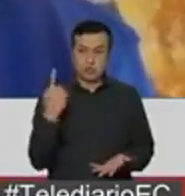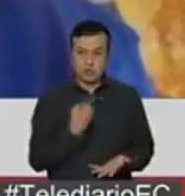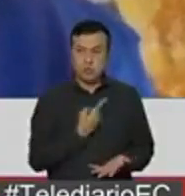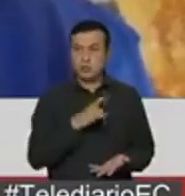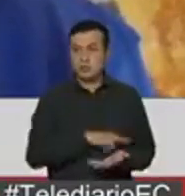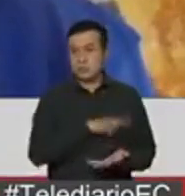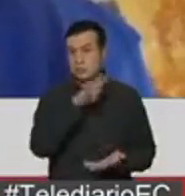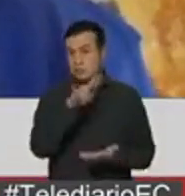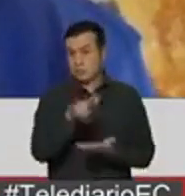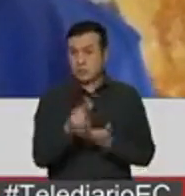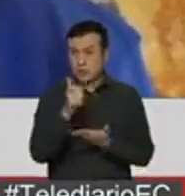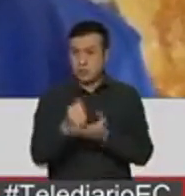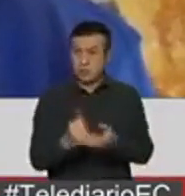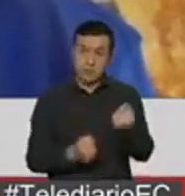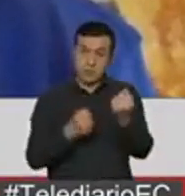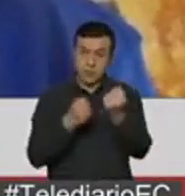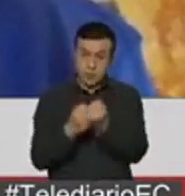esos vuelos